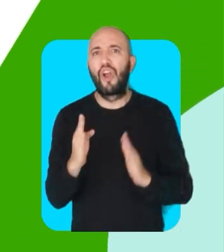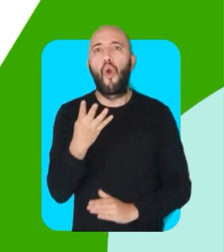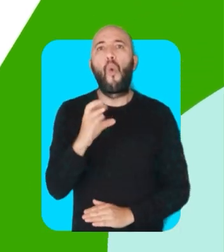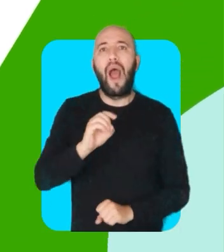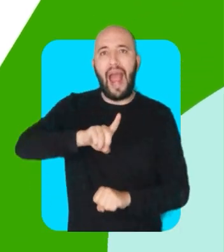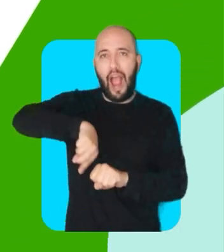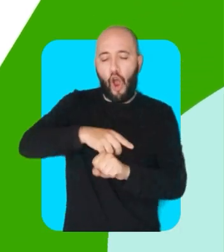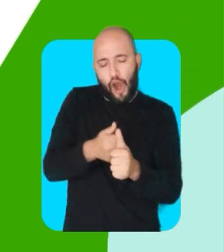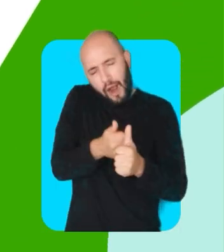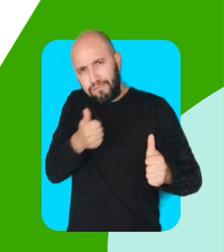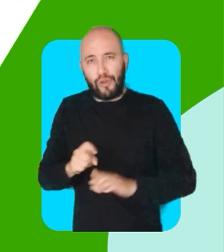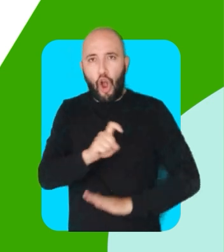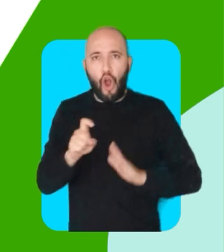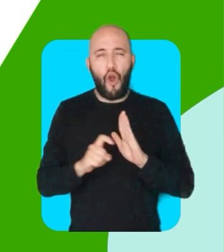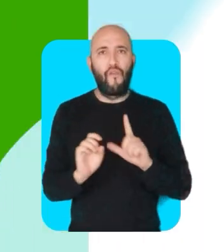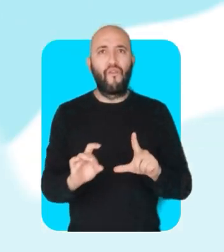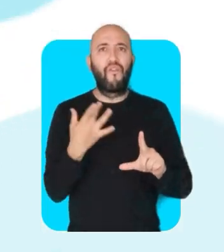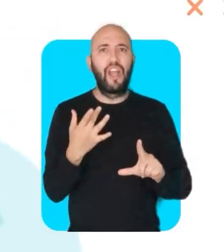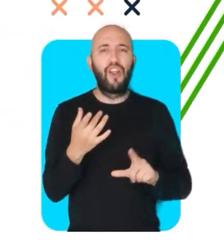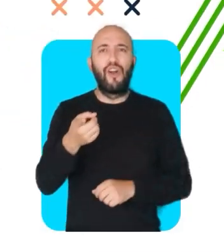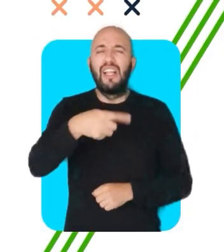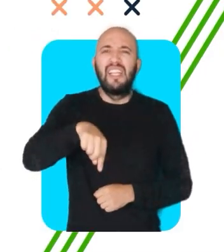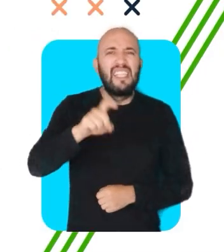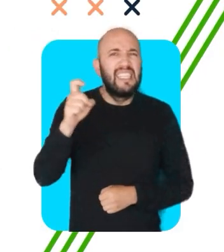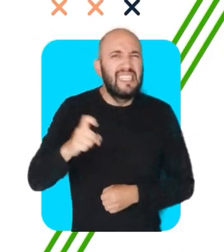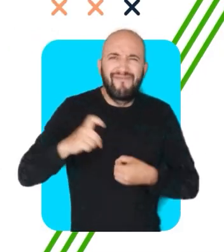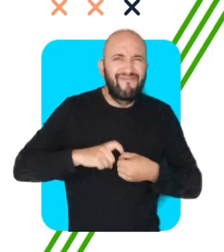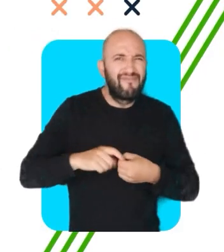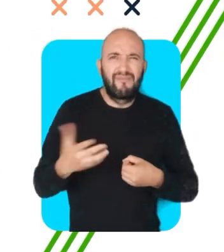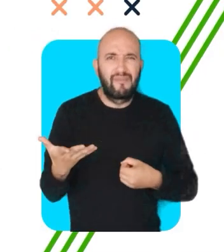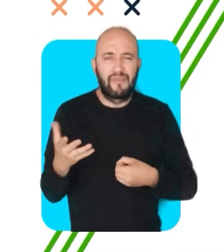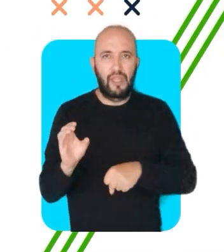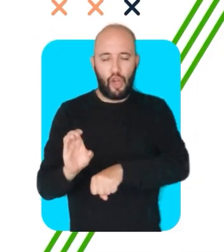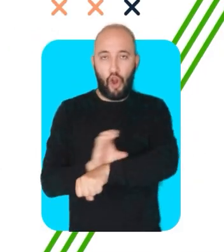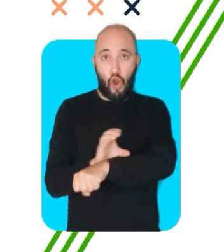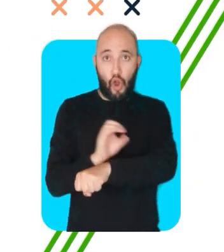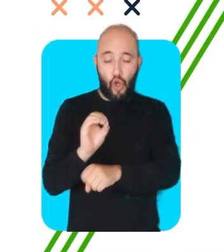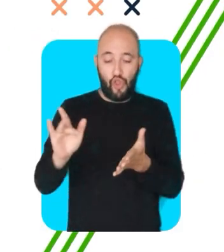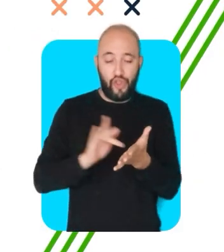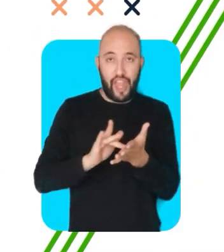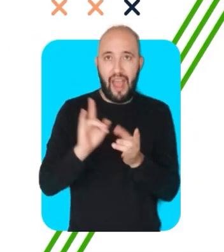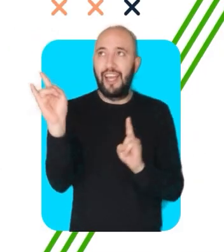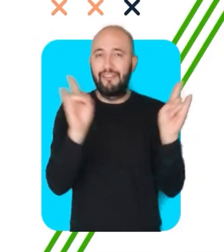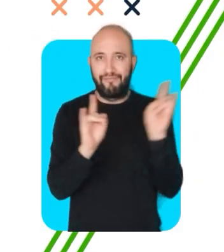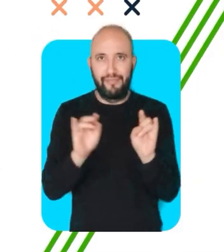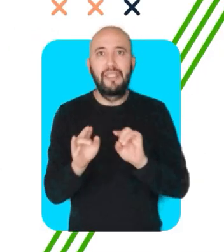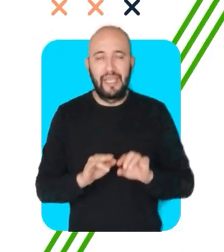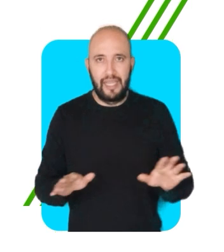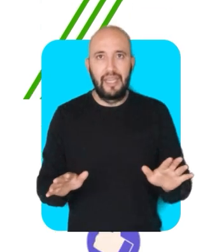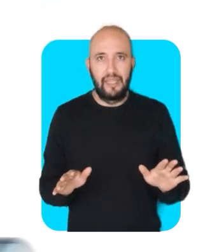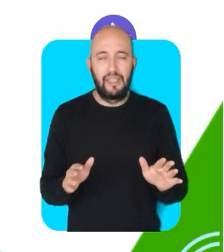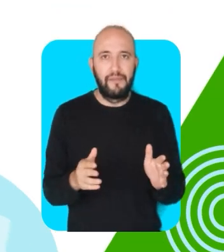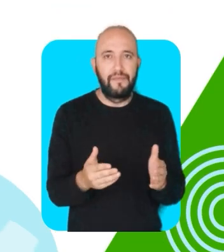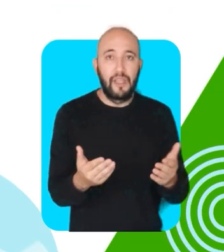en modalidad 100% virtual. Para inscribirte, debes contar con un computador o tablet con acceso a